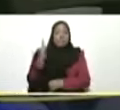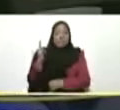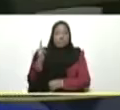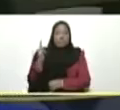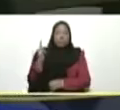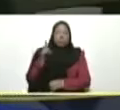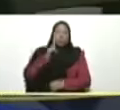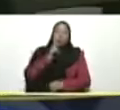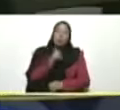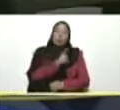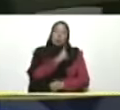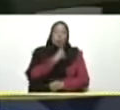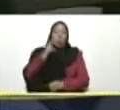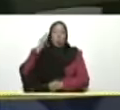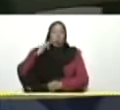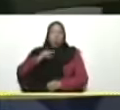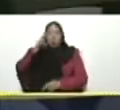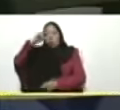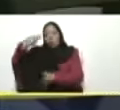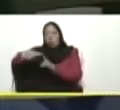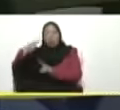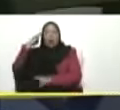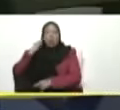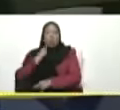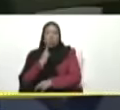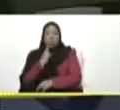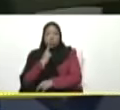Su nombre, Bolivia, es en homenaje a Bolívar.